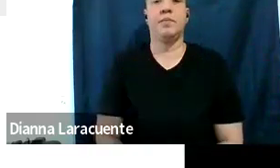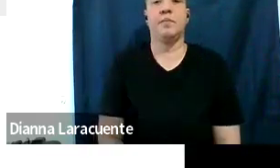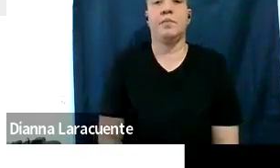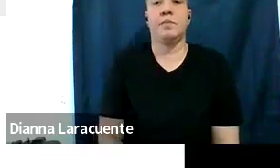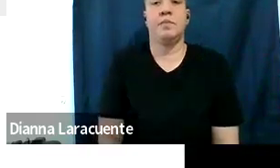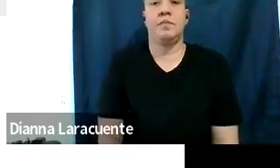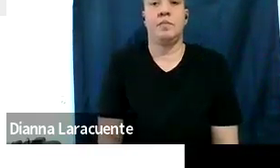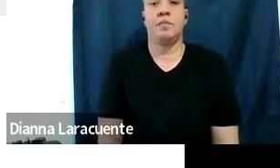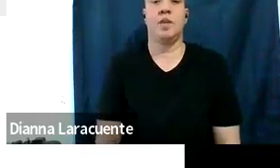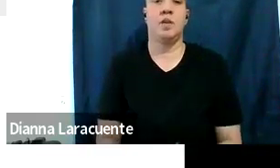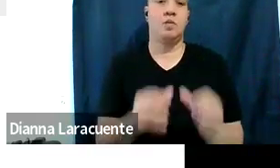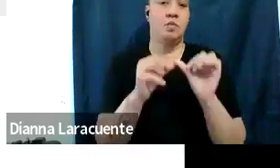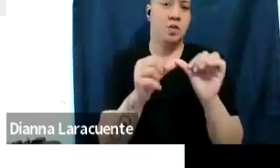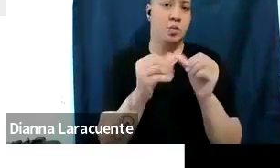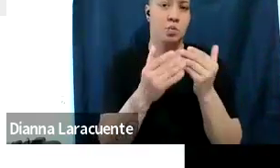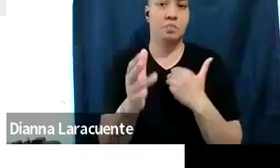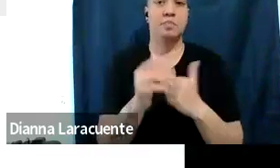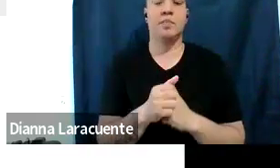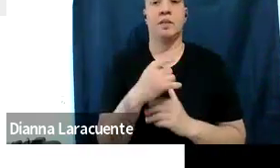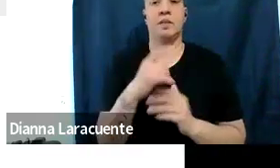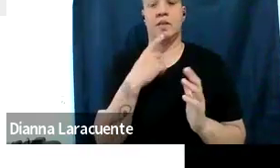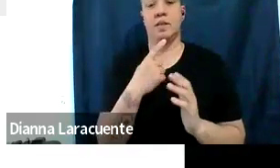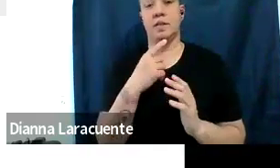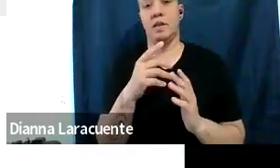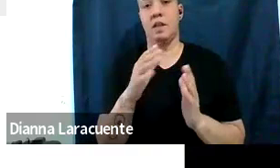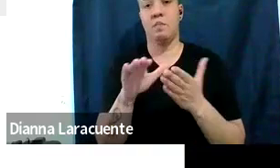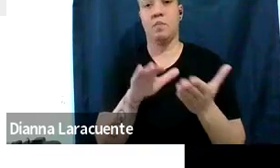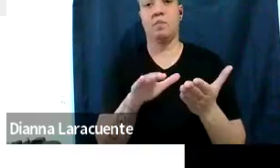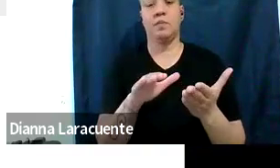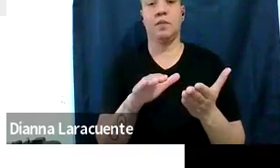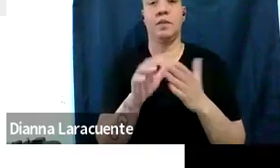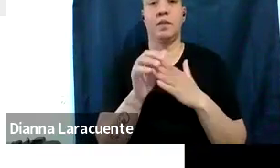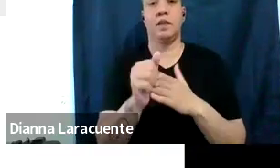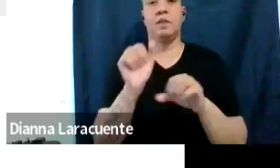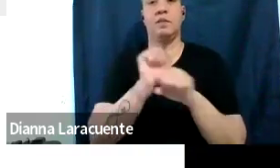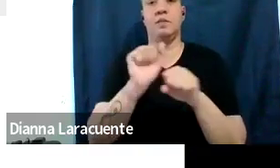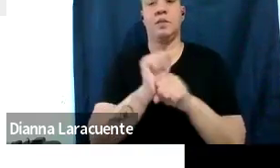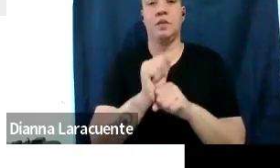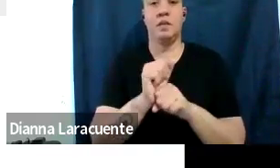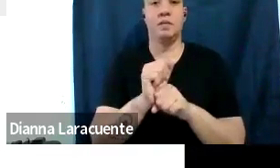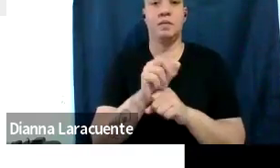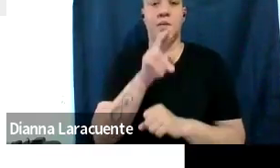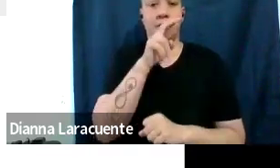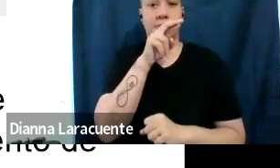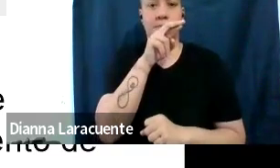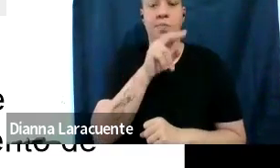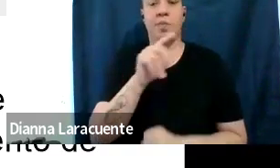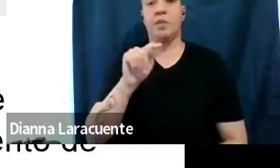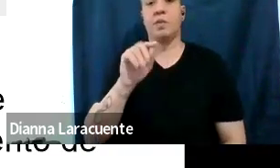Y por ahí sigue, y fíjese lo que dice a la muerte de él el líder obrero y tabacalero Tomás Carrión